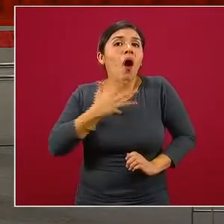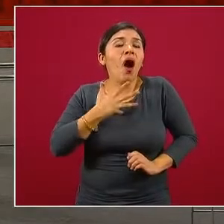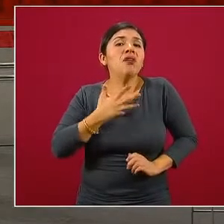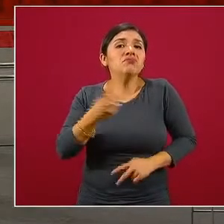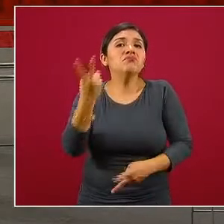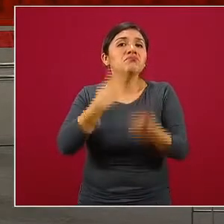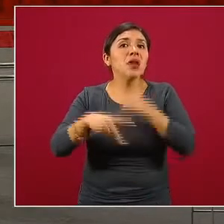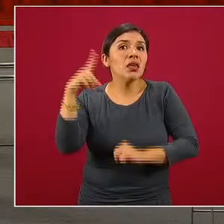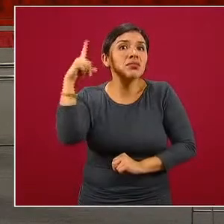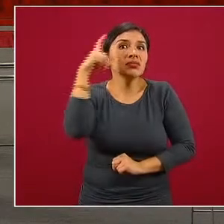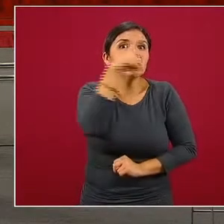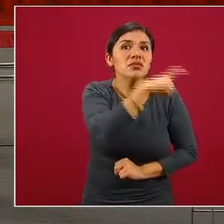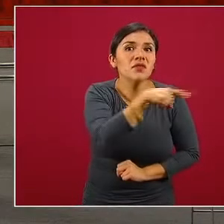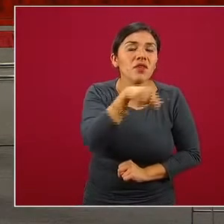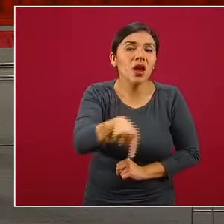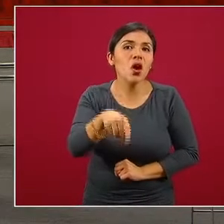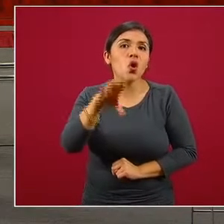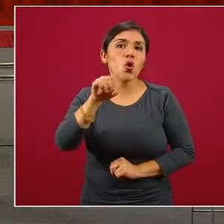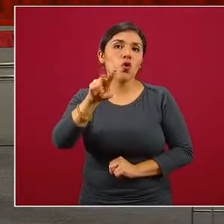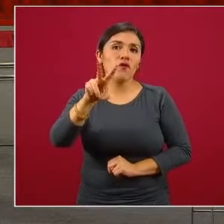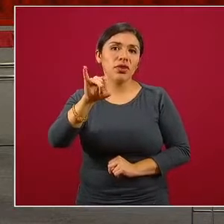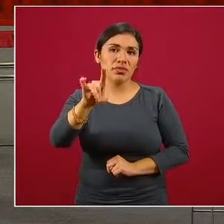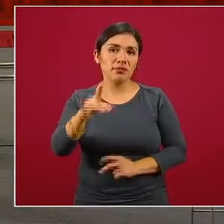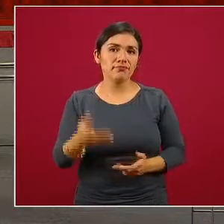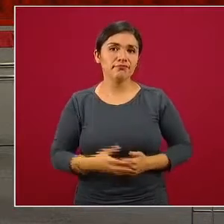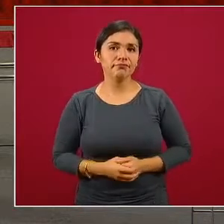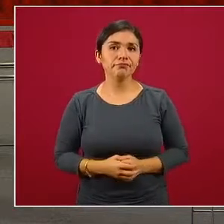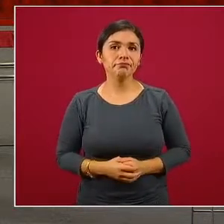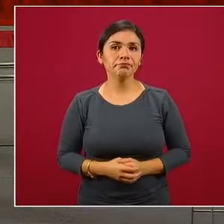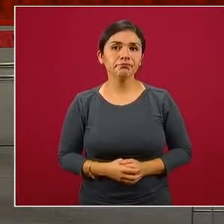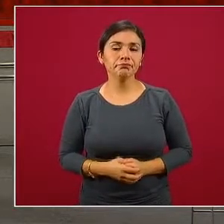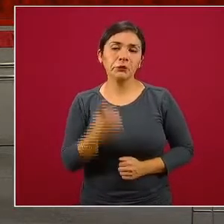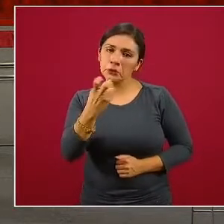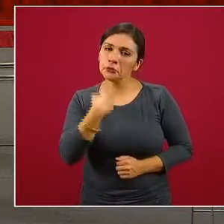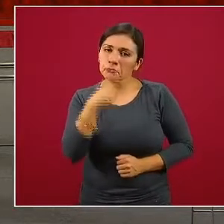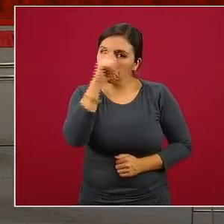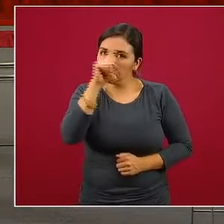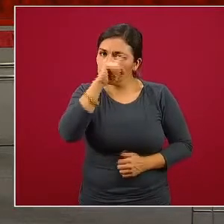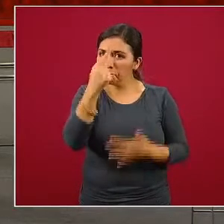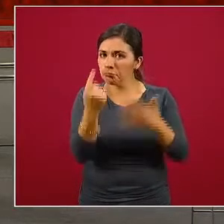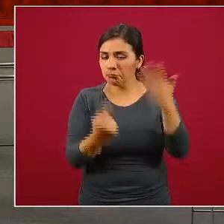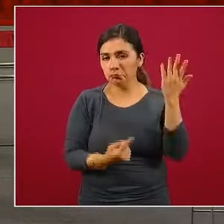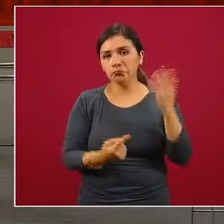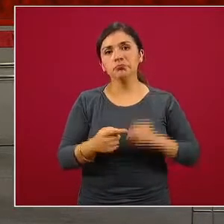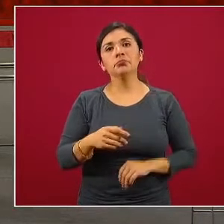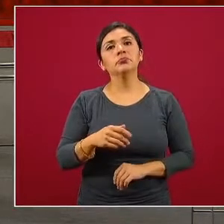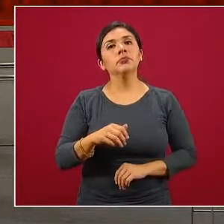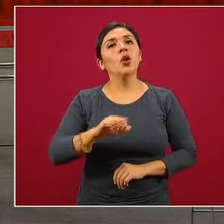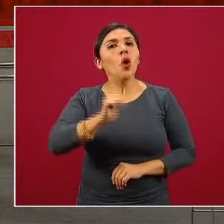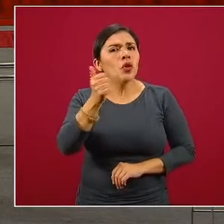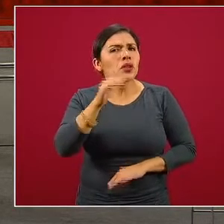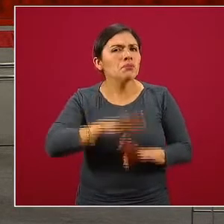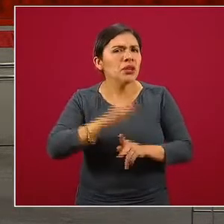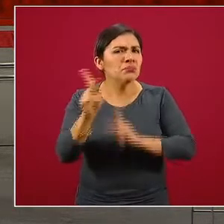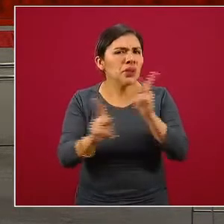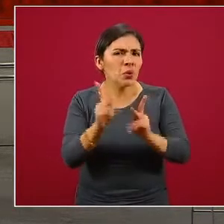de complicaciones del COVID. Esas serían mis recomendaciones. Hizo otras preguntas, pero a lo mejor van a quedar.